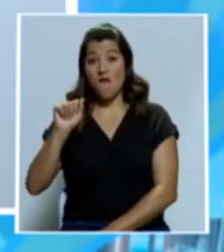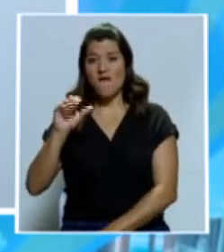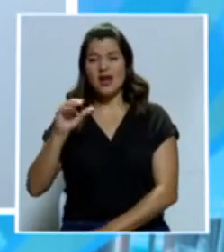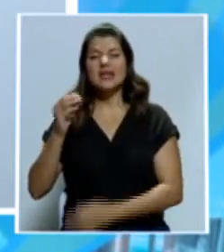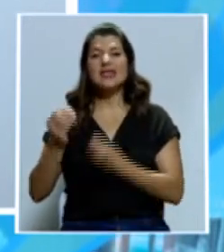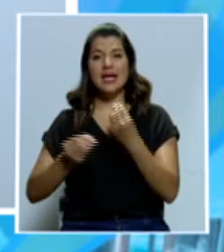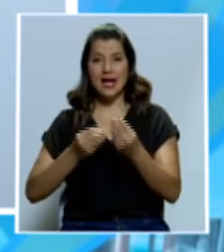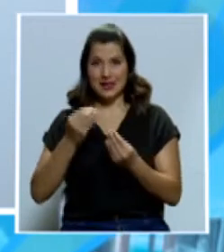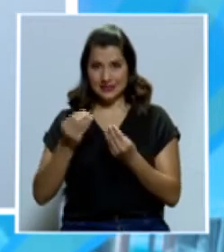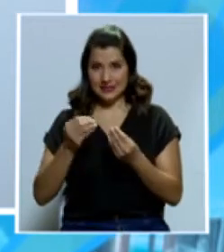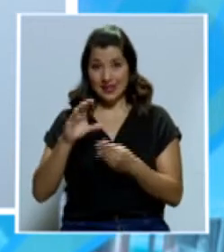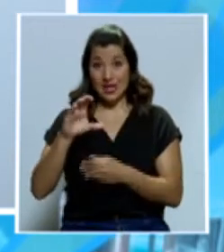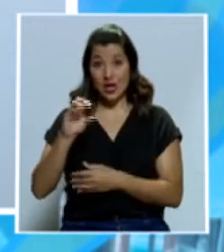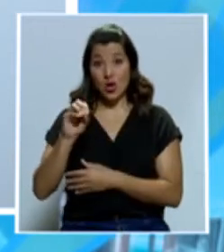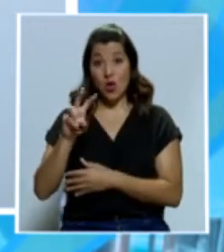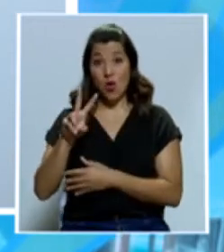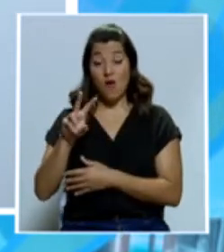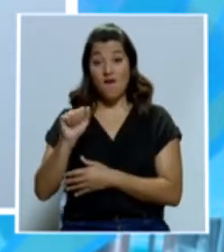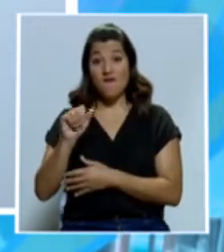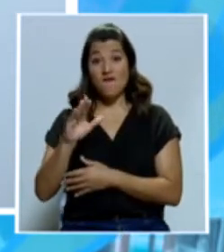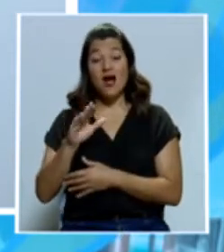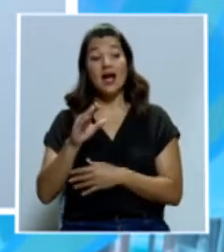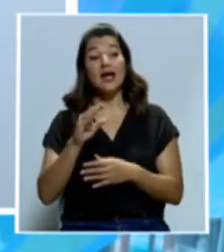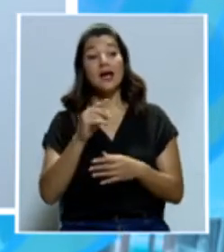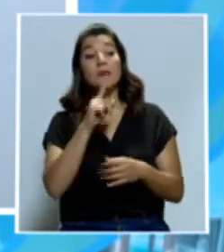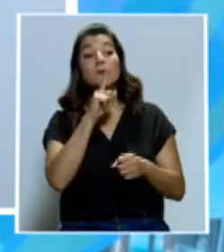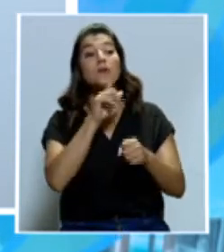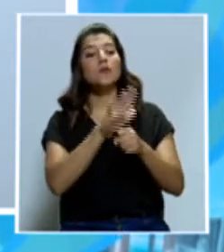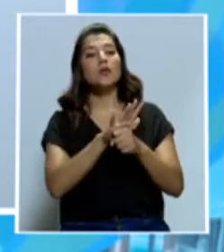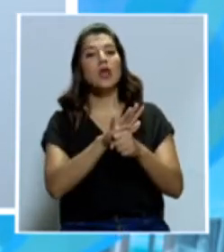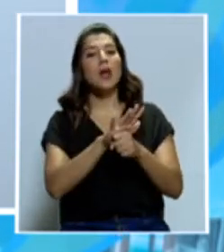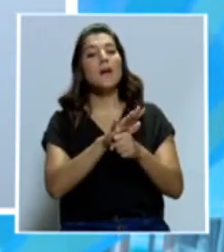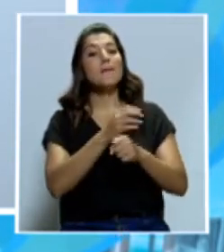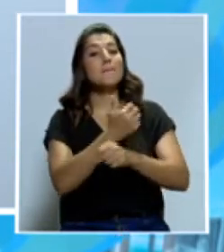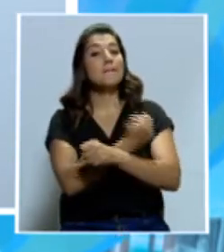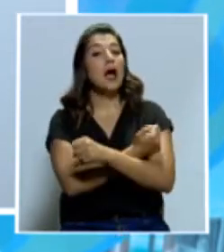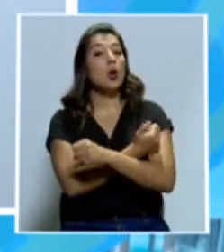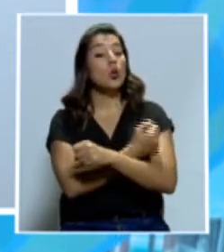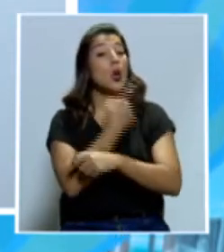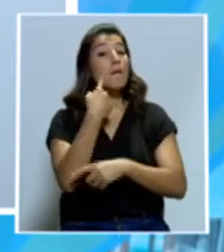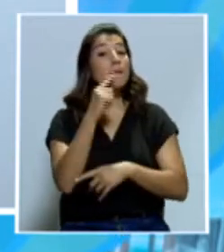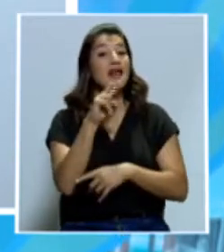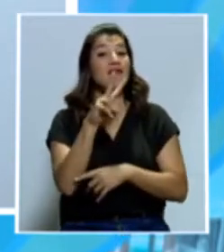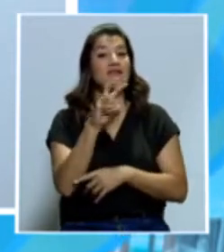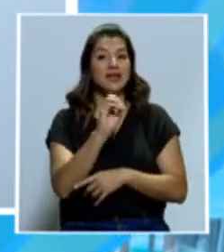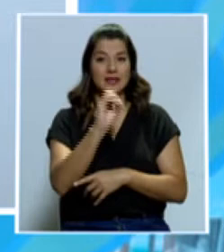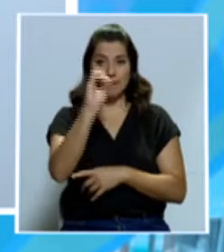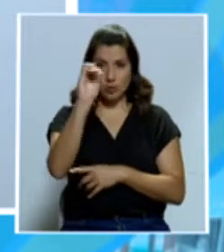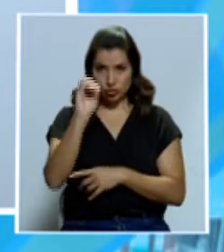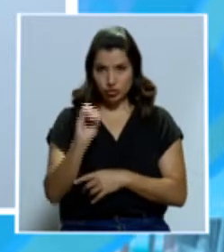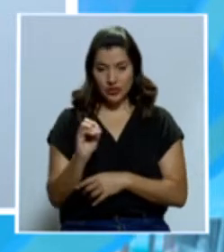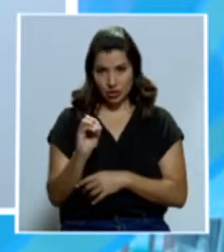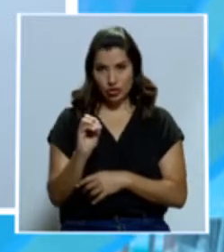es garantizar vacunas para un 20% de la población de los países